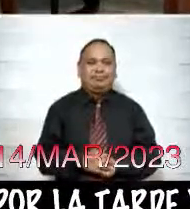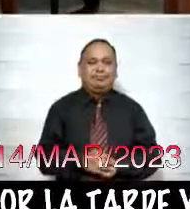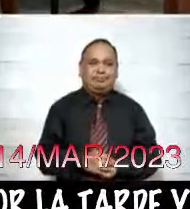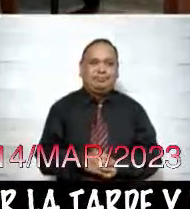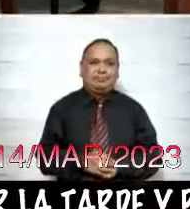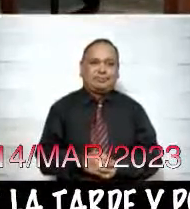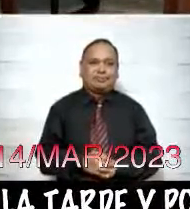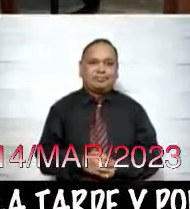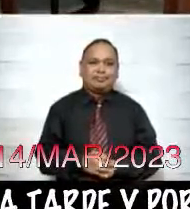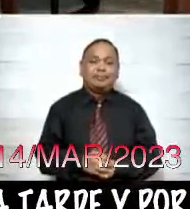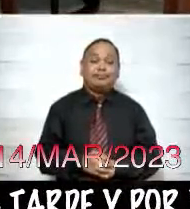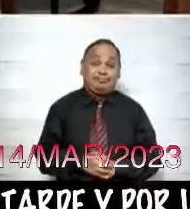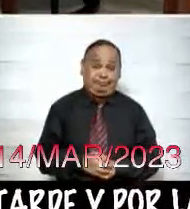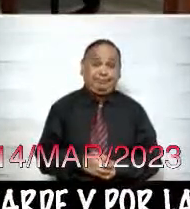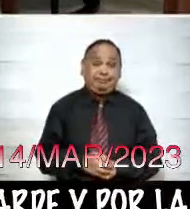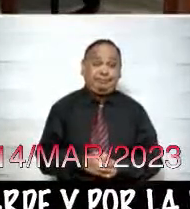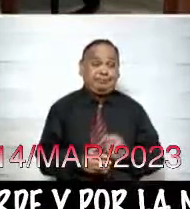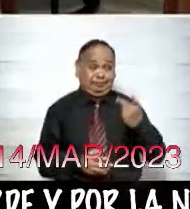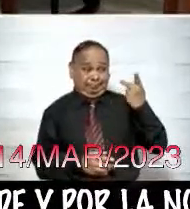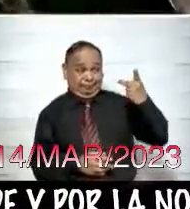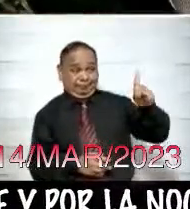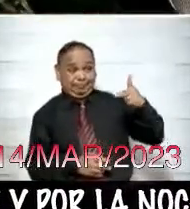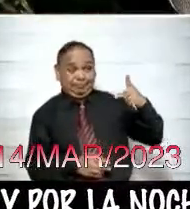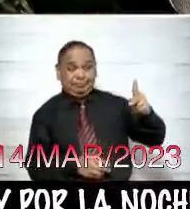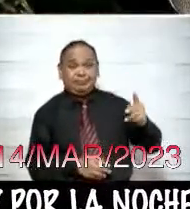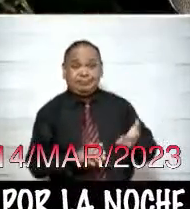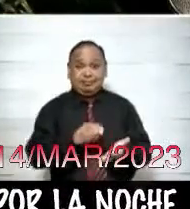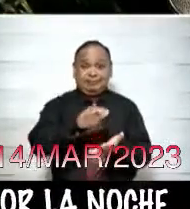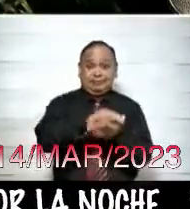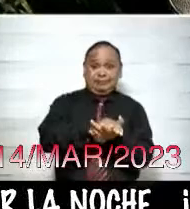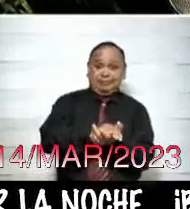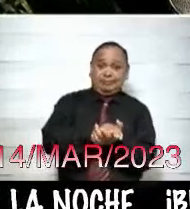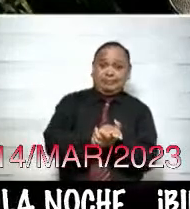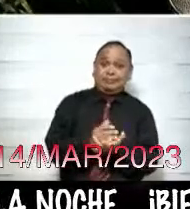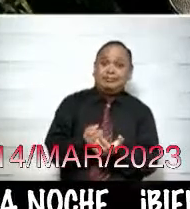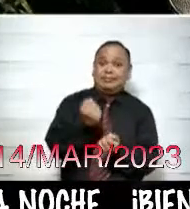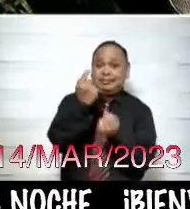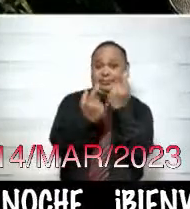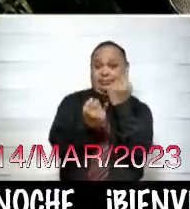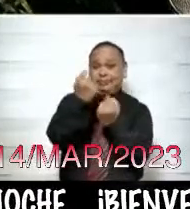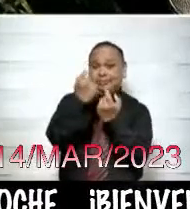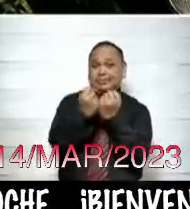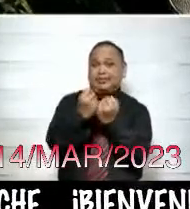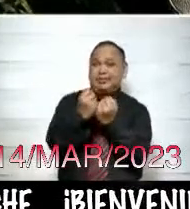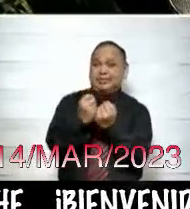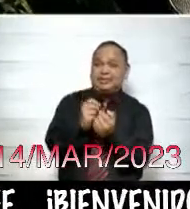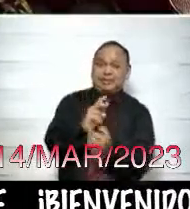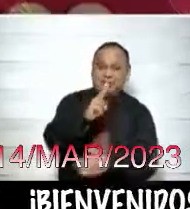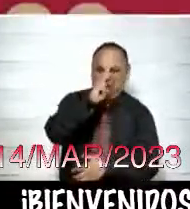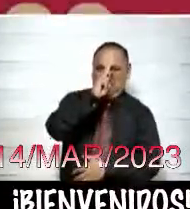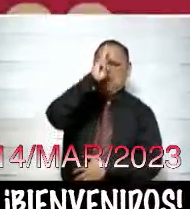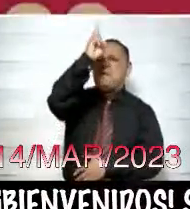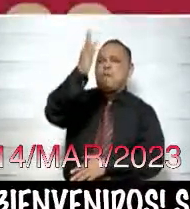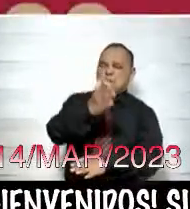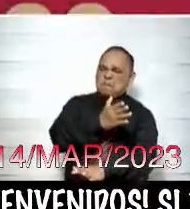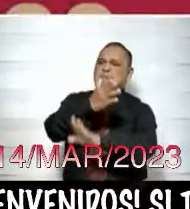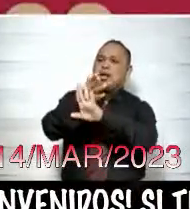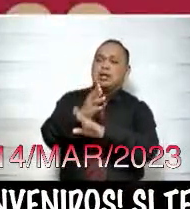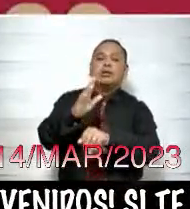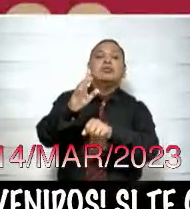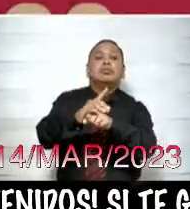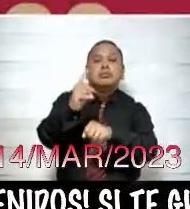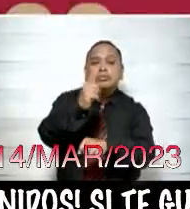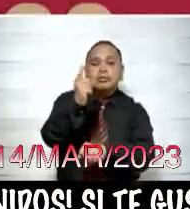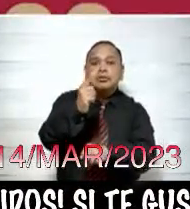su misma familia de su exesposa decía, que incluso cuando llegaba a las cuestiones de violencia, por eso no se procedía, porque estaba al servicio de